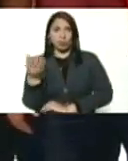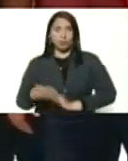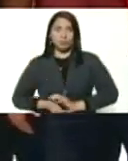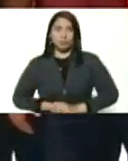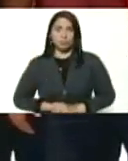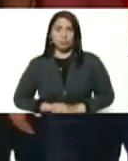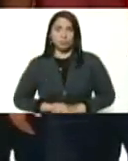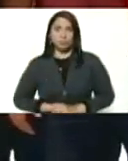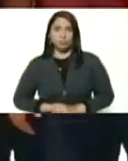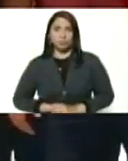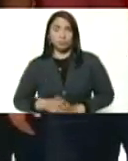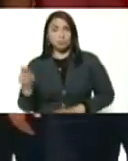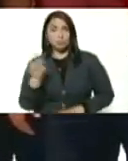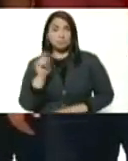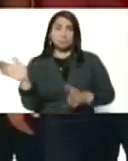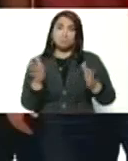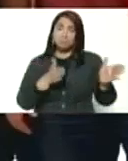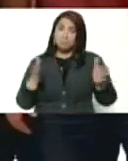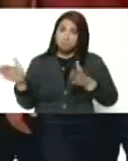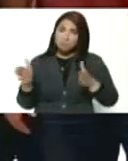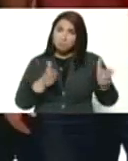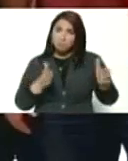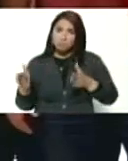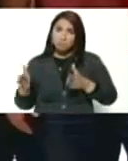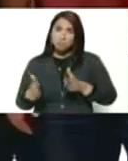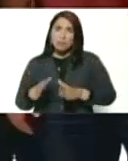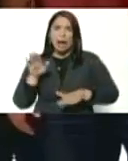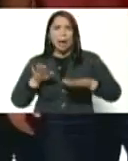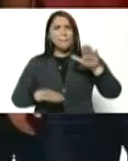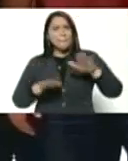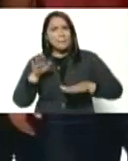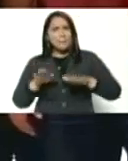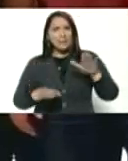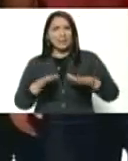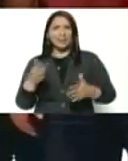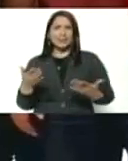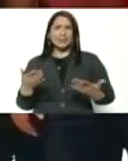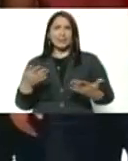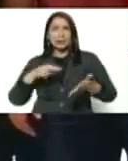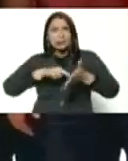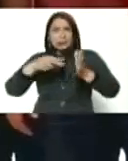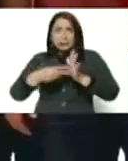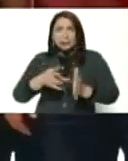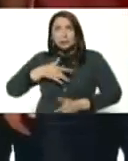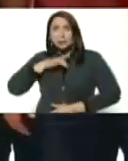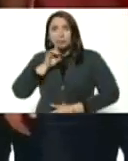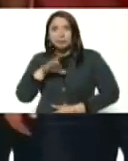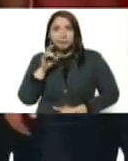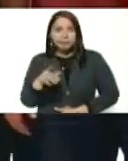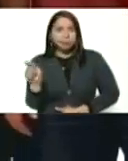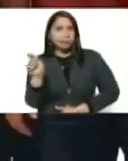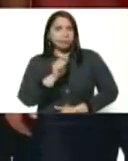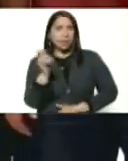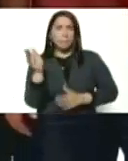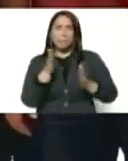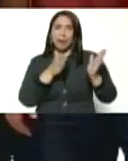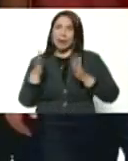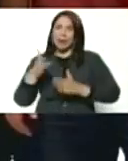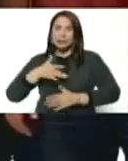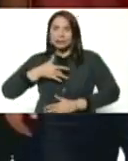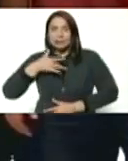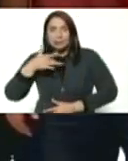Y este mes de marzo, que a veces nos resulta doloroso, transformémoslo en un mes de marzo de